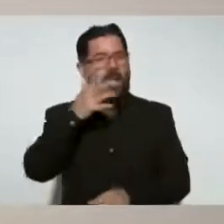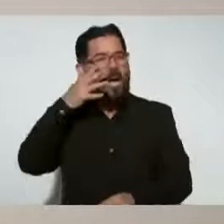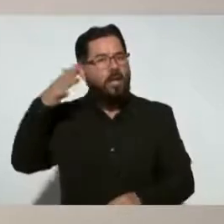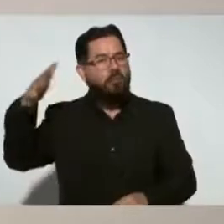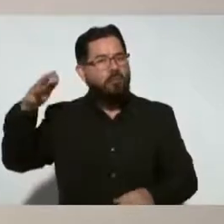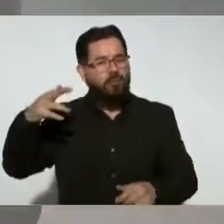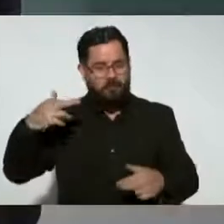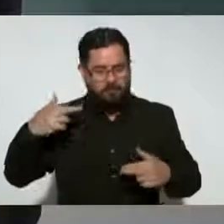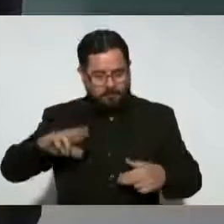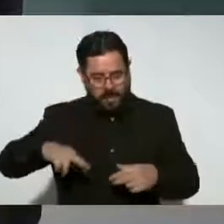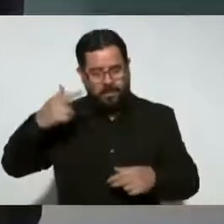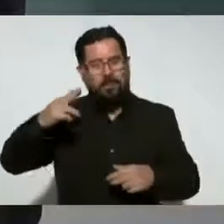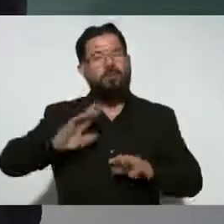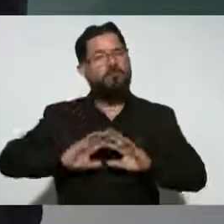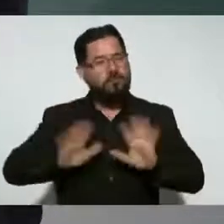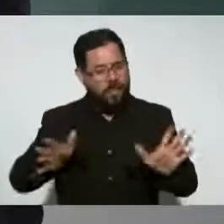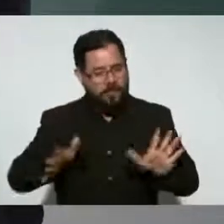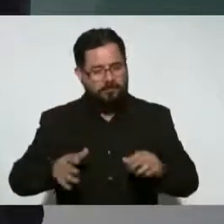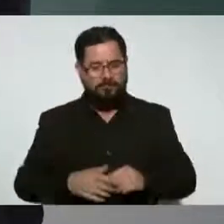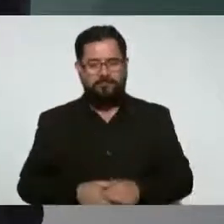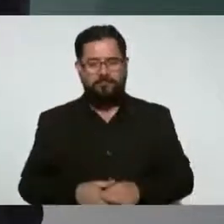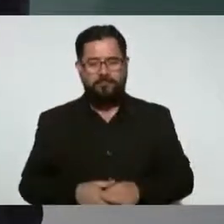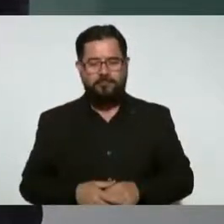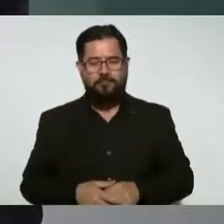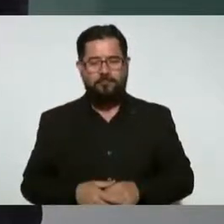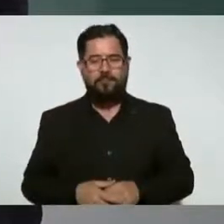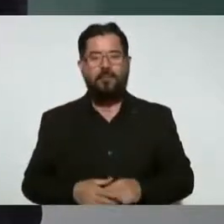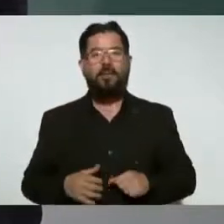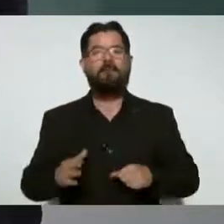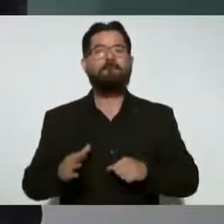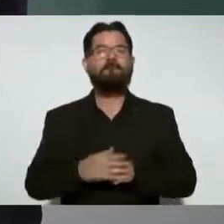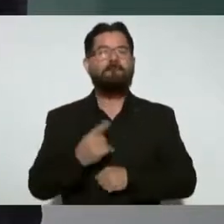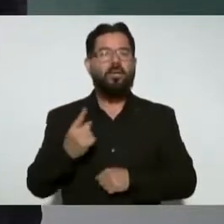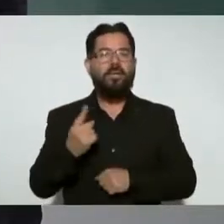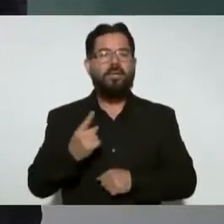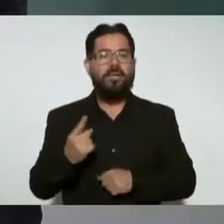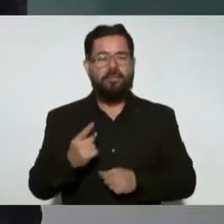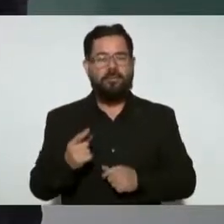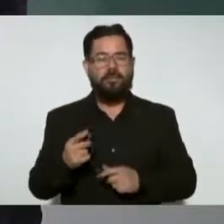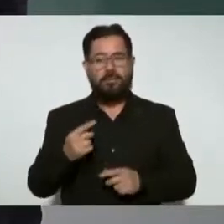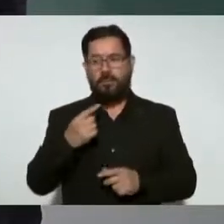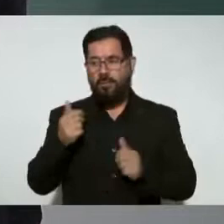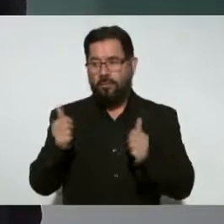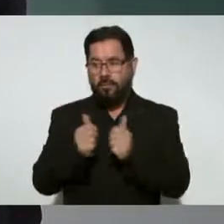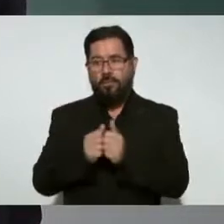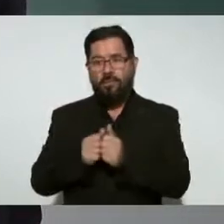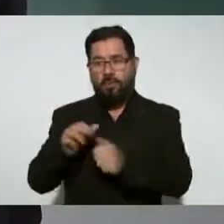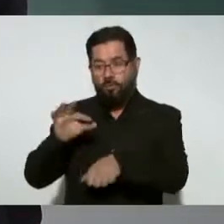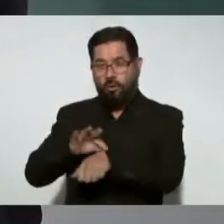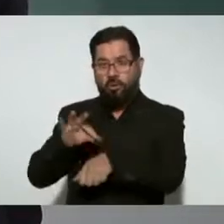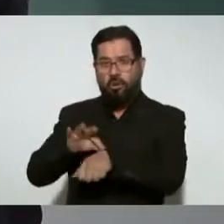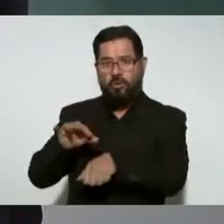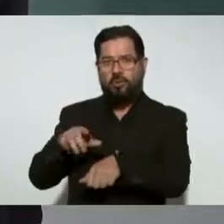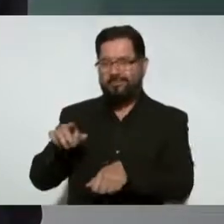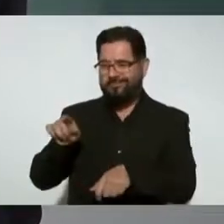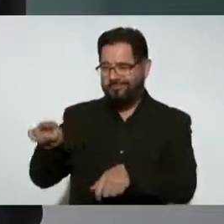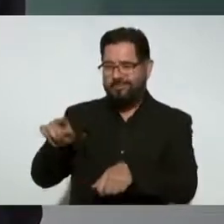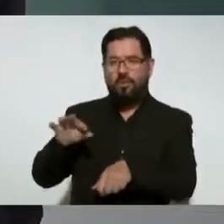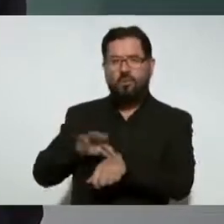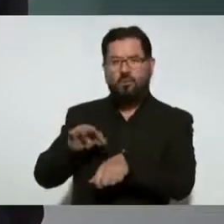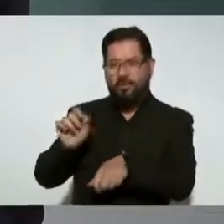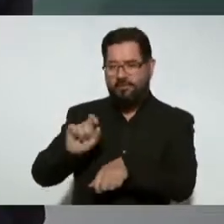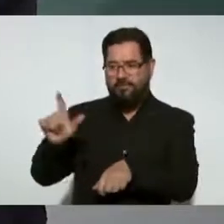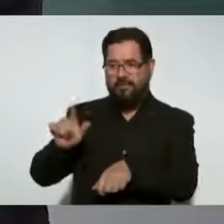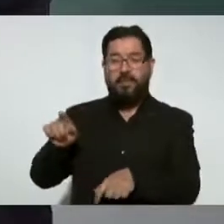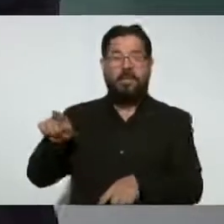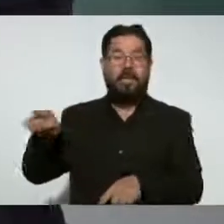mayores, porque de acuerdo a los médicos, a los especialistas, si